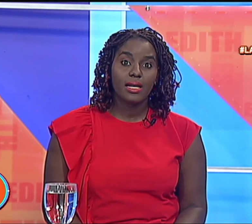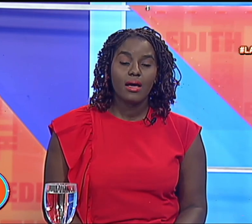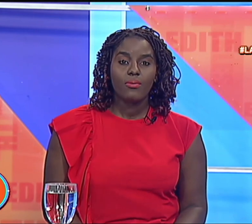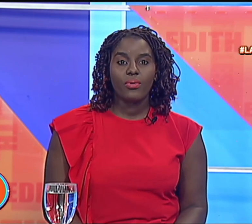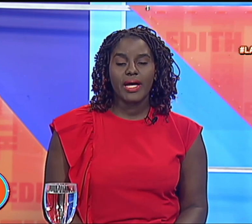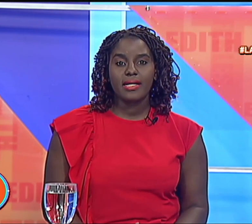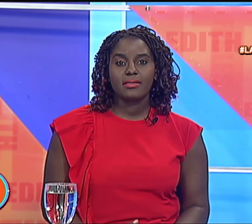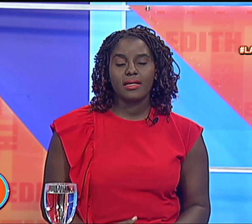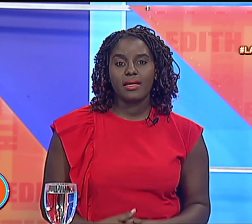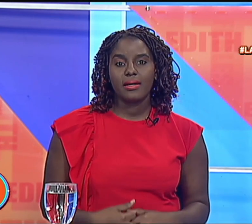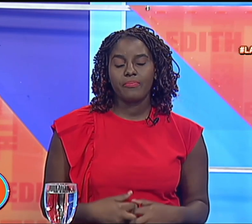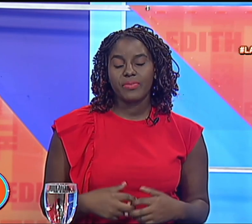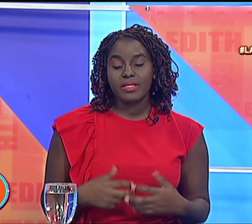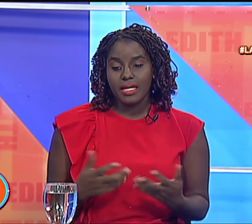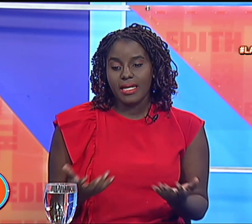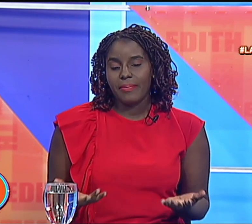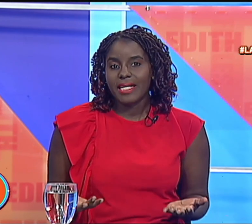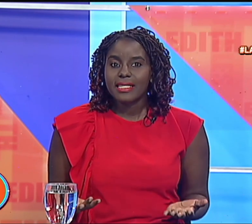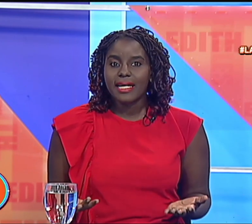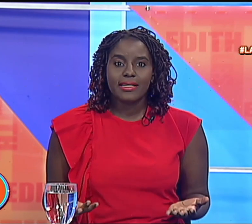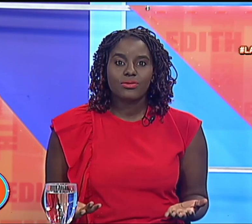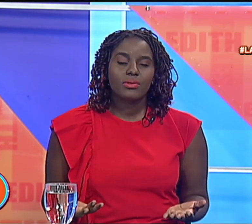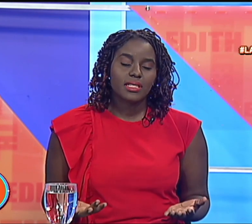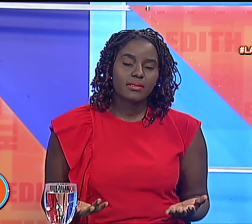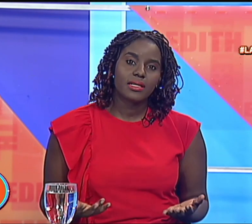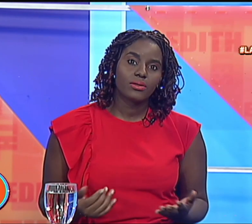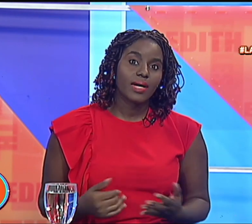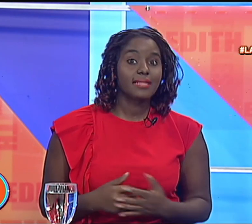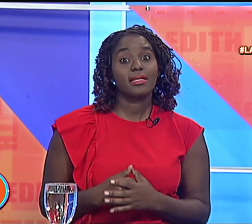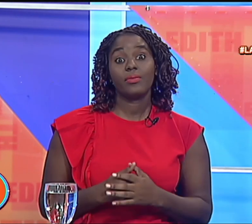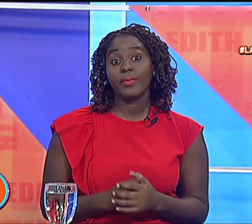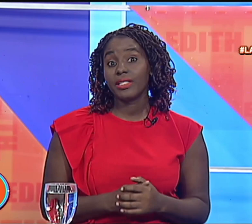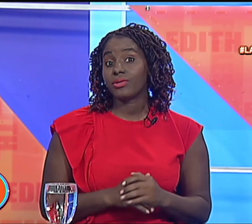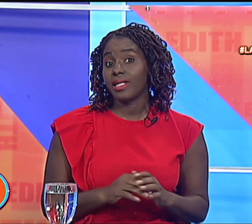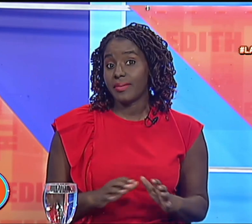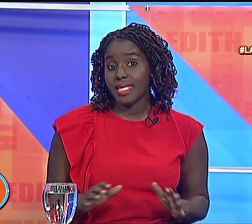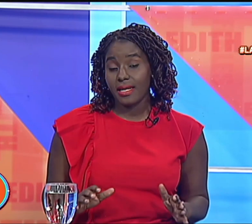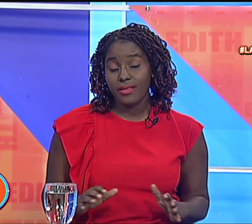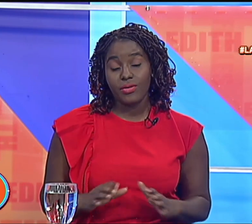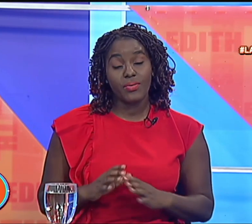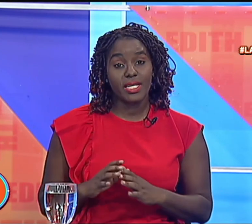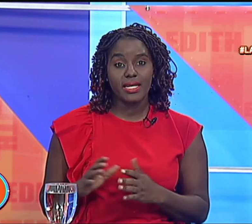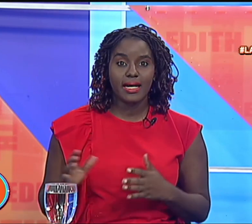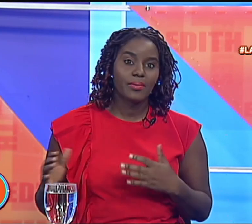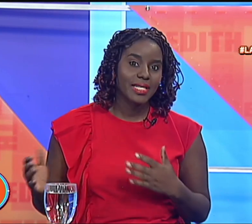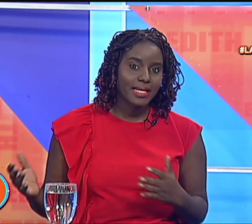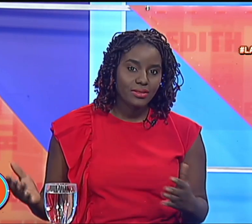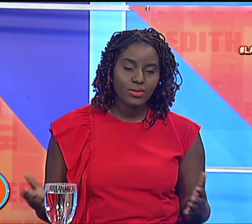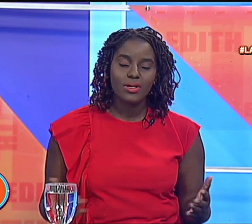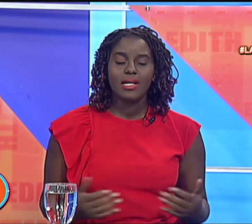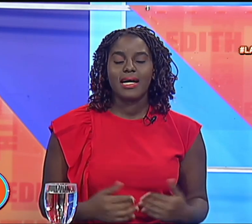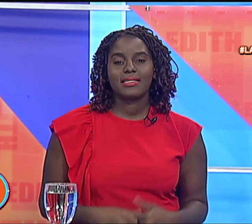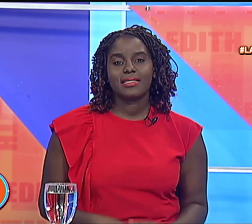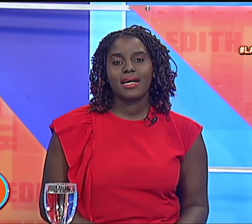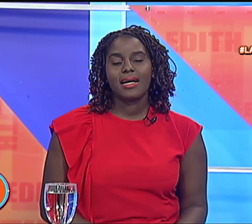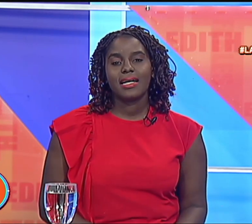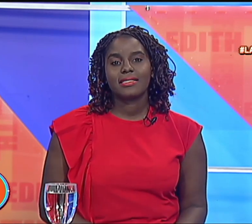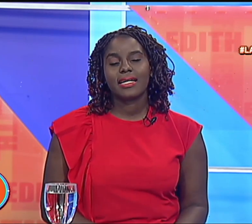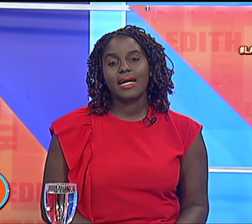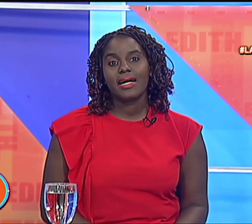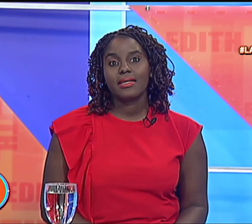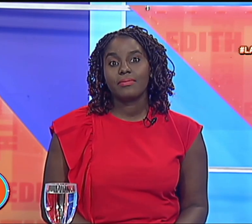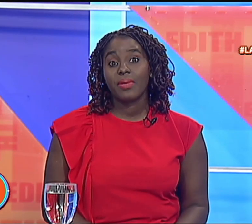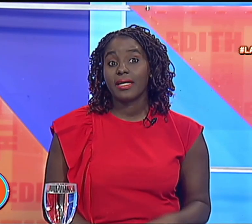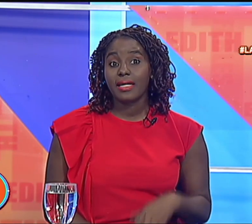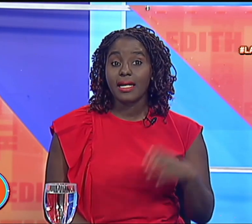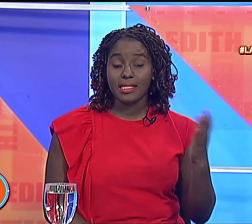electoral, pues en la práctica resulte siendo. Hasta el momento, y en la mañana de hoy venía caminando hasta acá